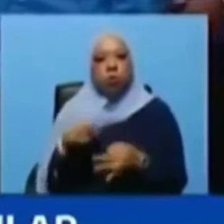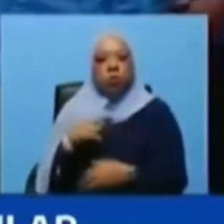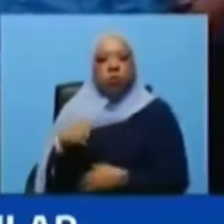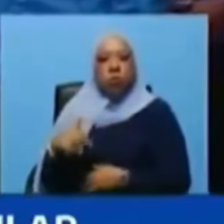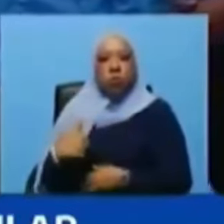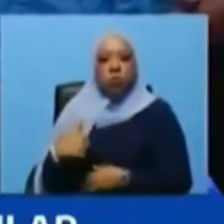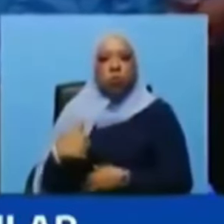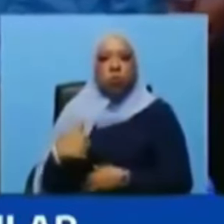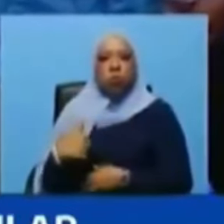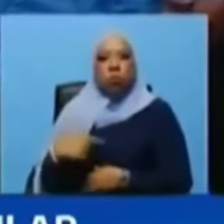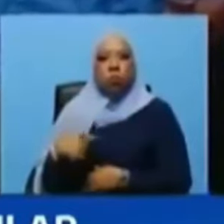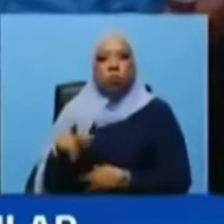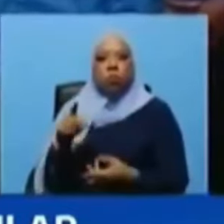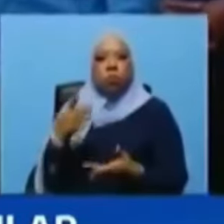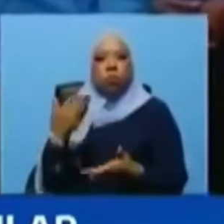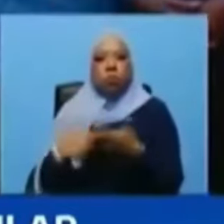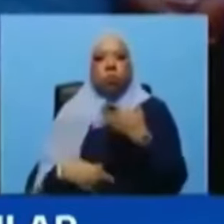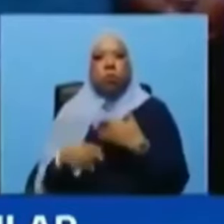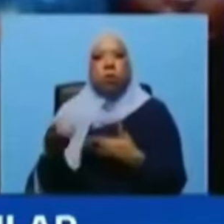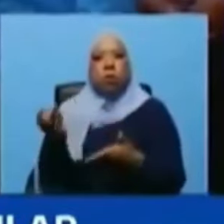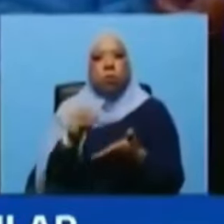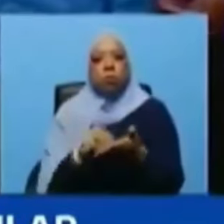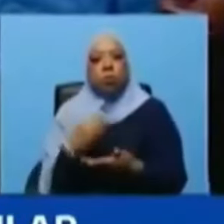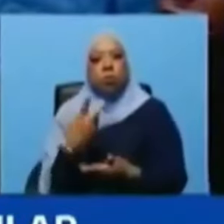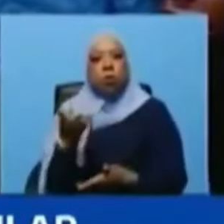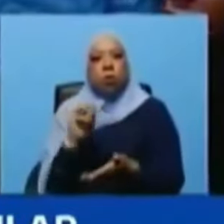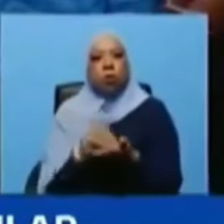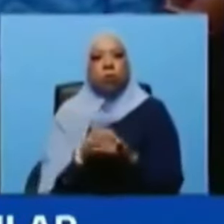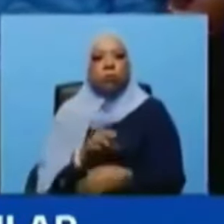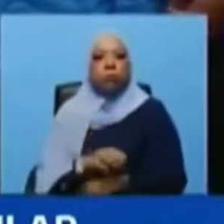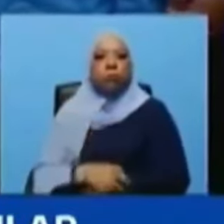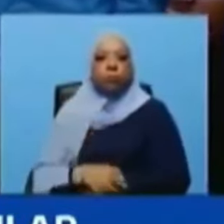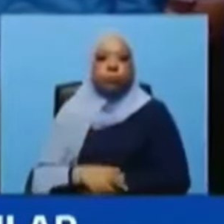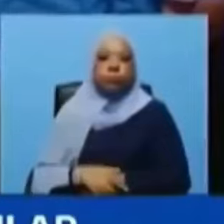Y si me cita la tercera vez y no voy.